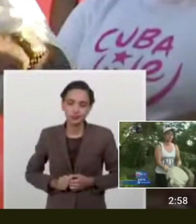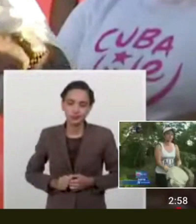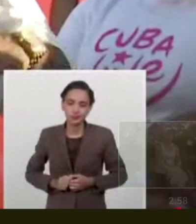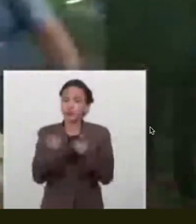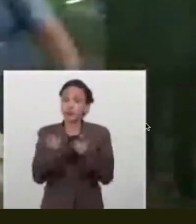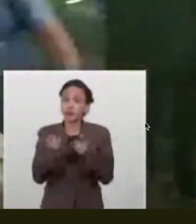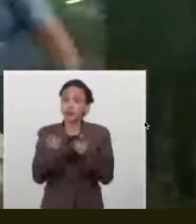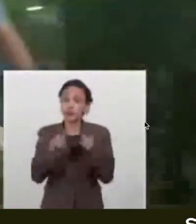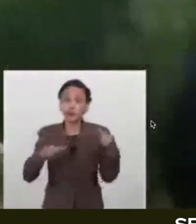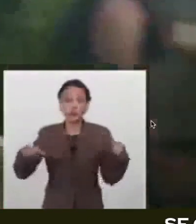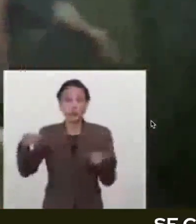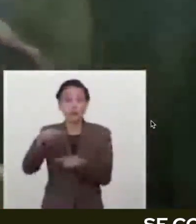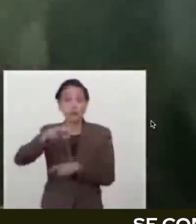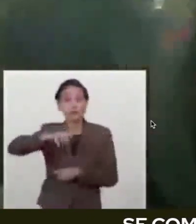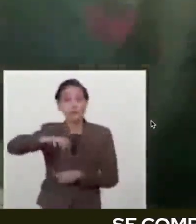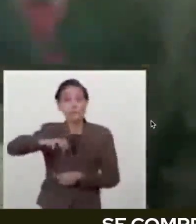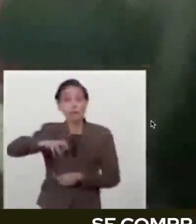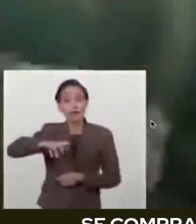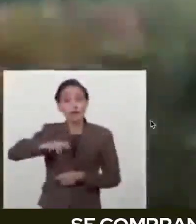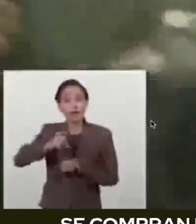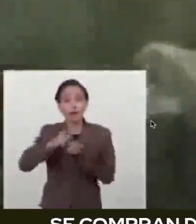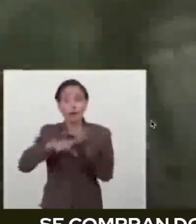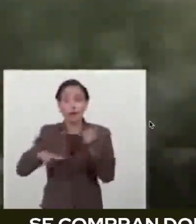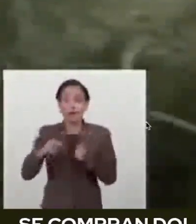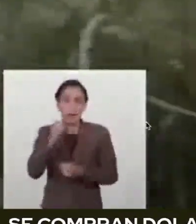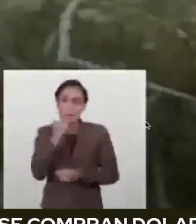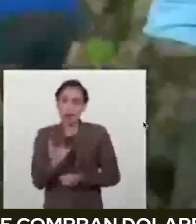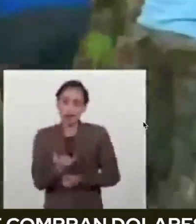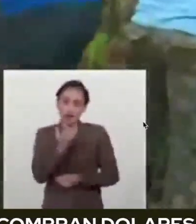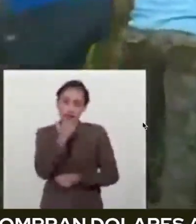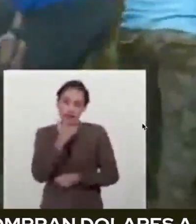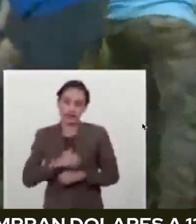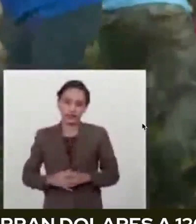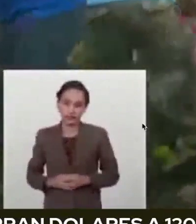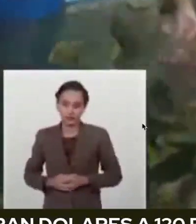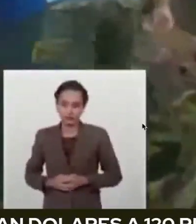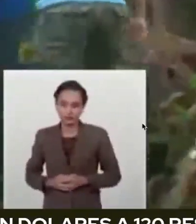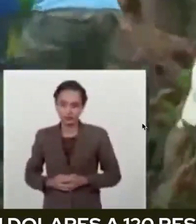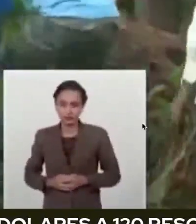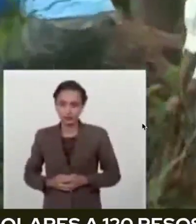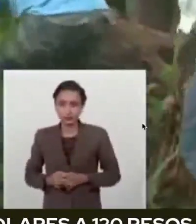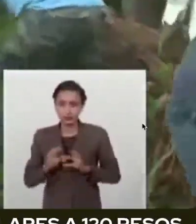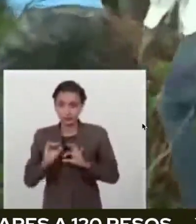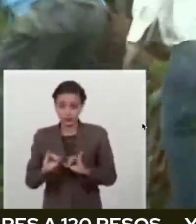verle Ay ay ay a mí pongan más días acá Mira la muchachita de las botas